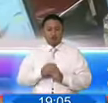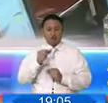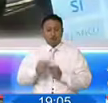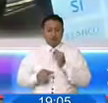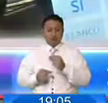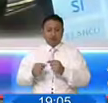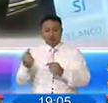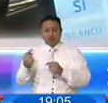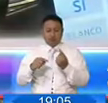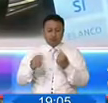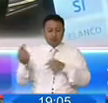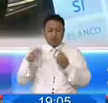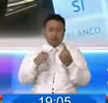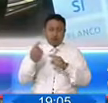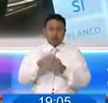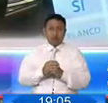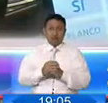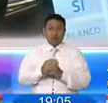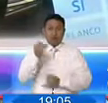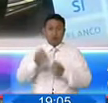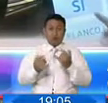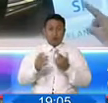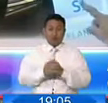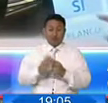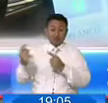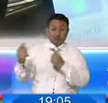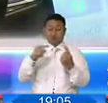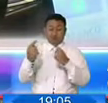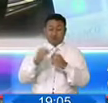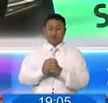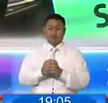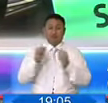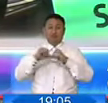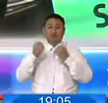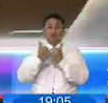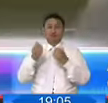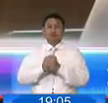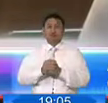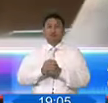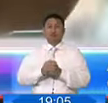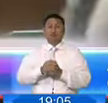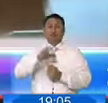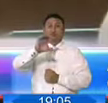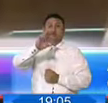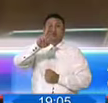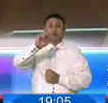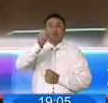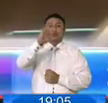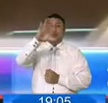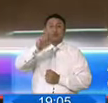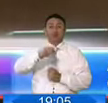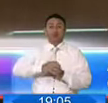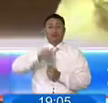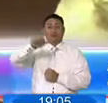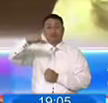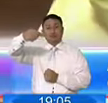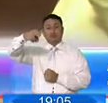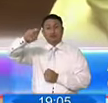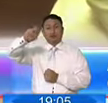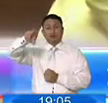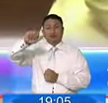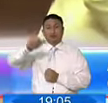poco antes terminó en un cruce verbal entre las legisladoras maría mercedes cuéllar y marcela y llega